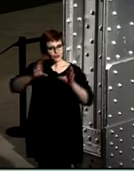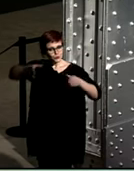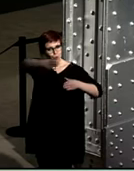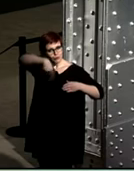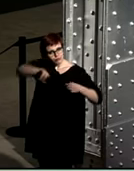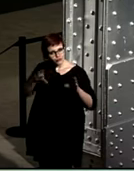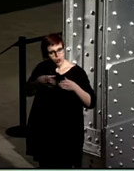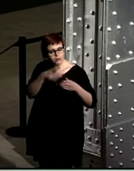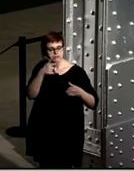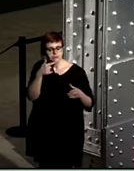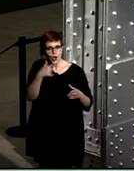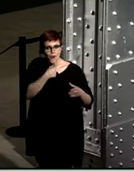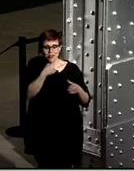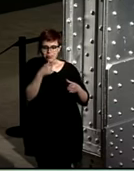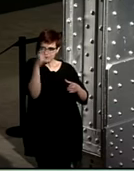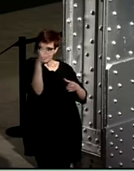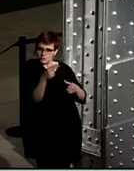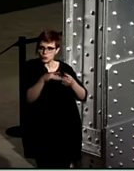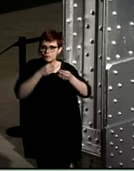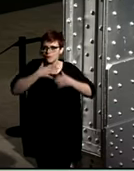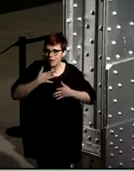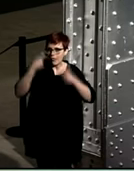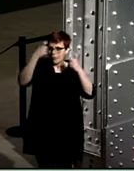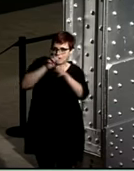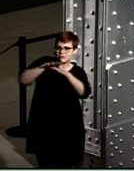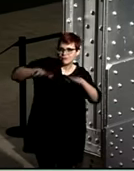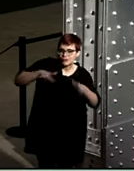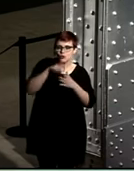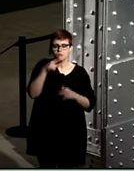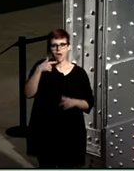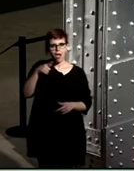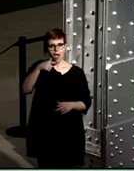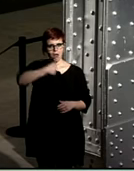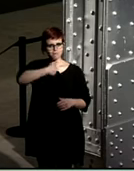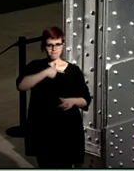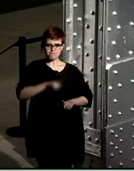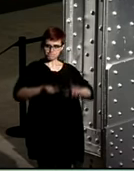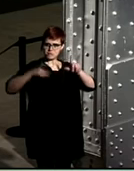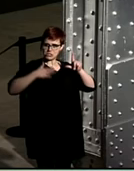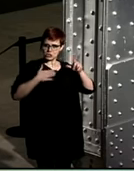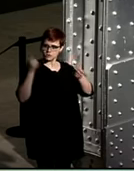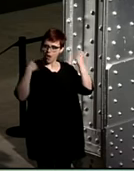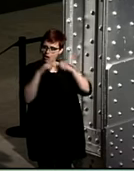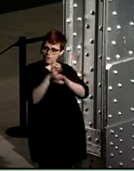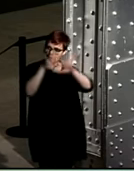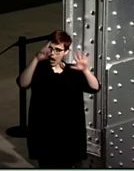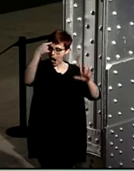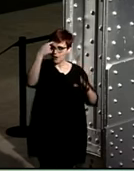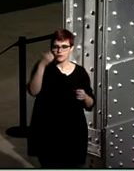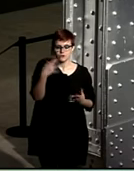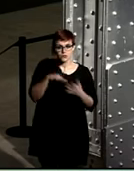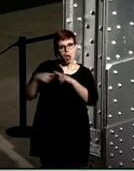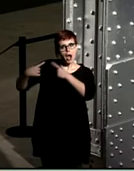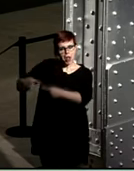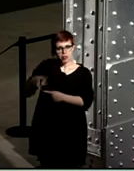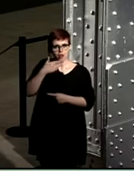este respeto un poco a la historia, no pasarla, tener unos personajes claros, y dices, joder, cuando hay estas generaciones tan